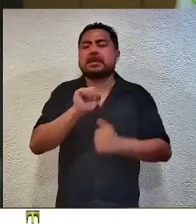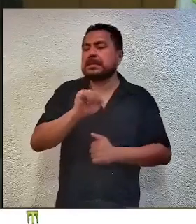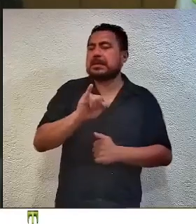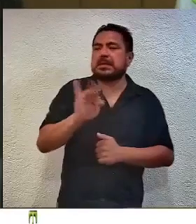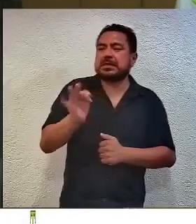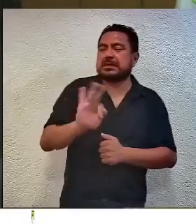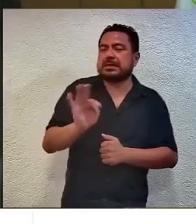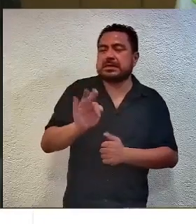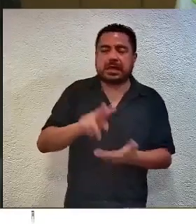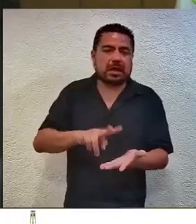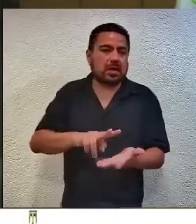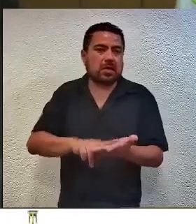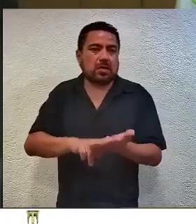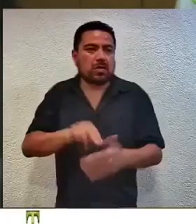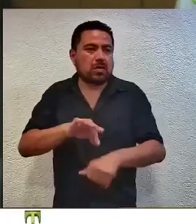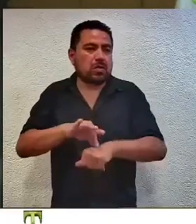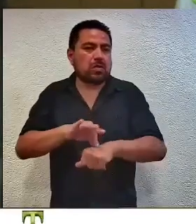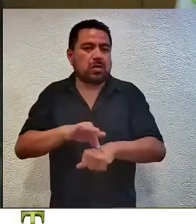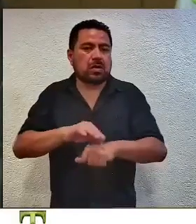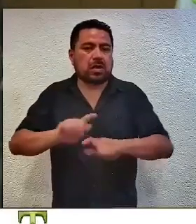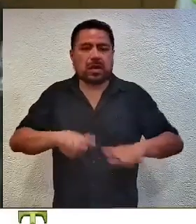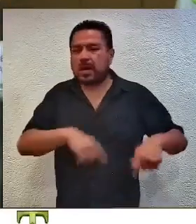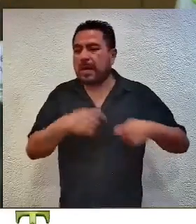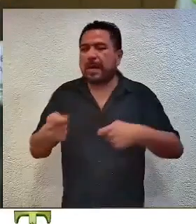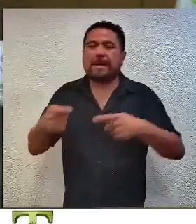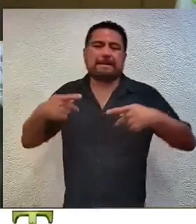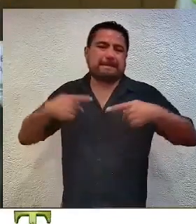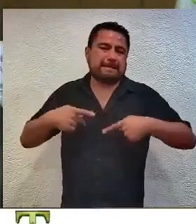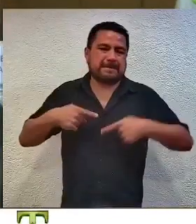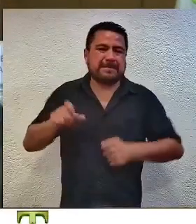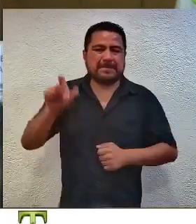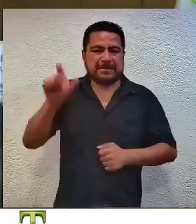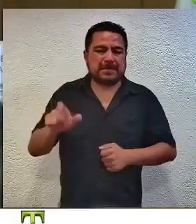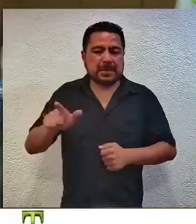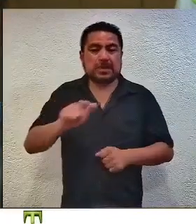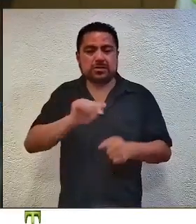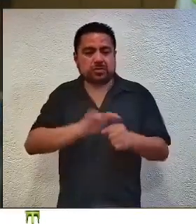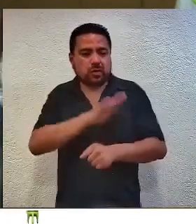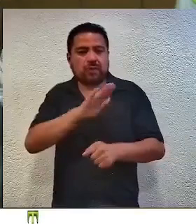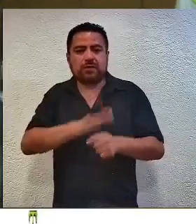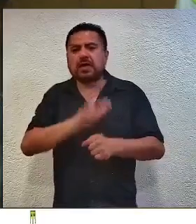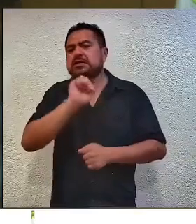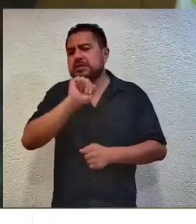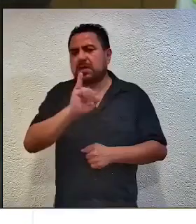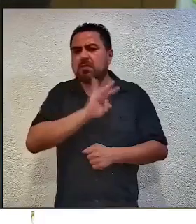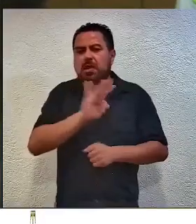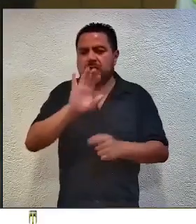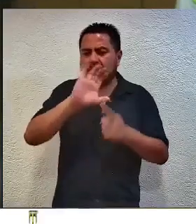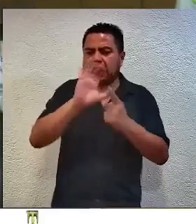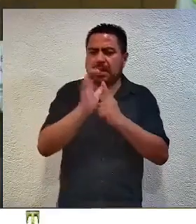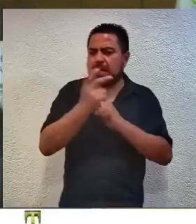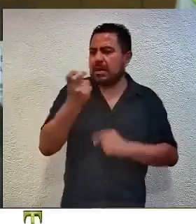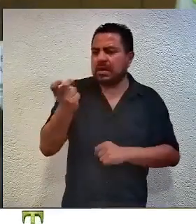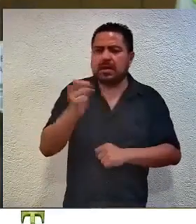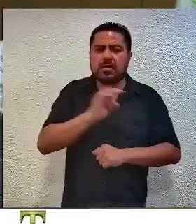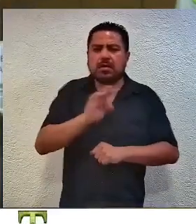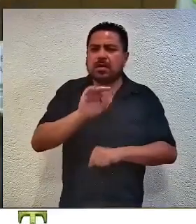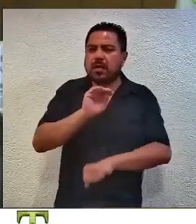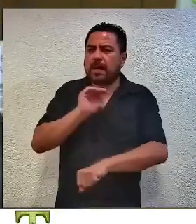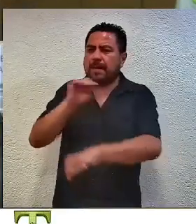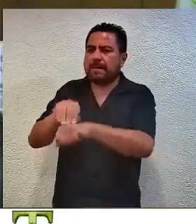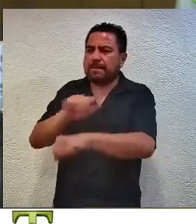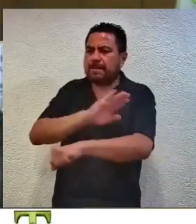y evidencias aportados por la denunciante son suficientes para que esta comisión imponga la